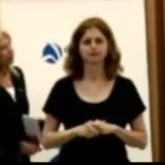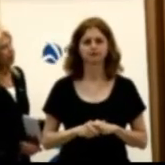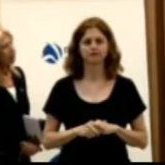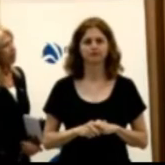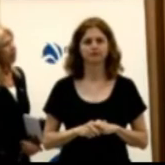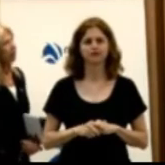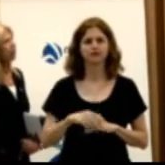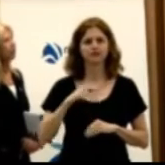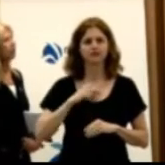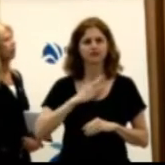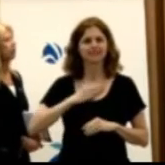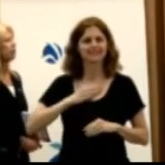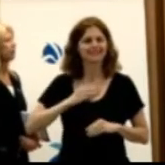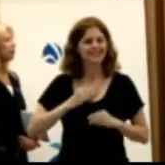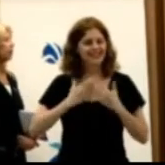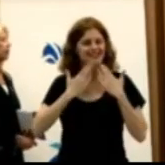Me siento muy agradecida